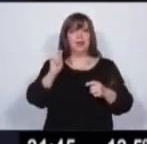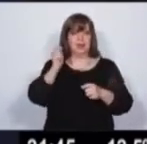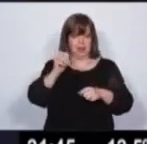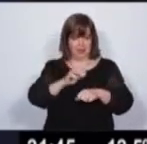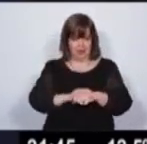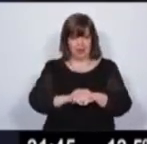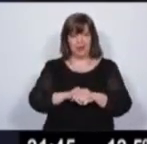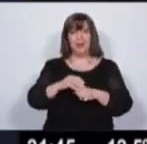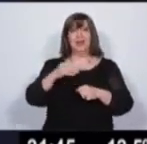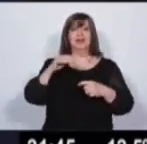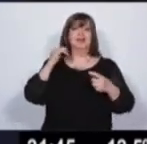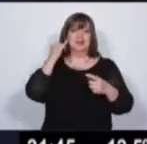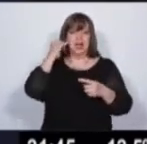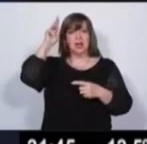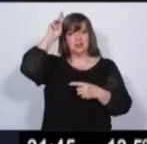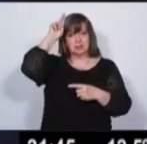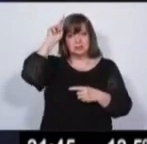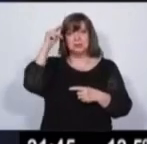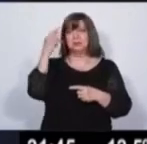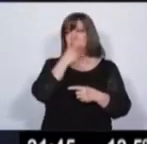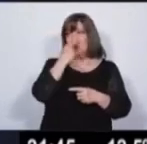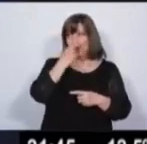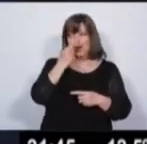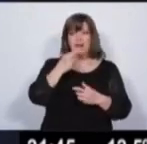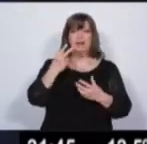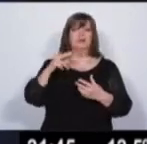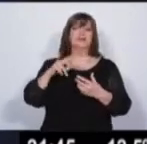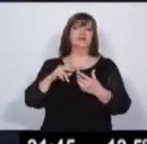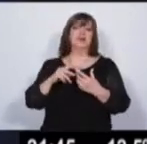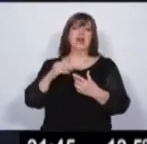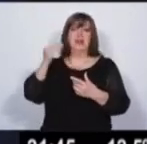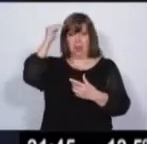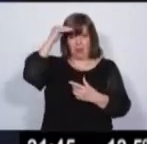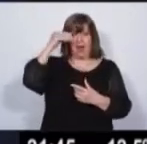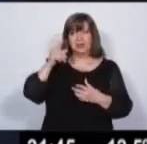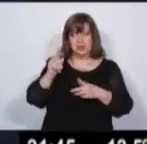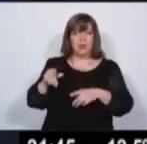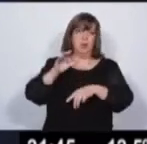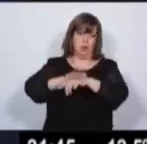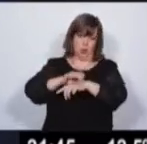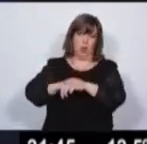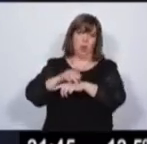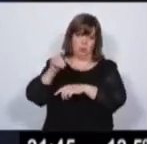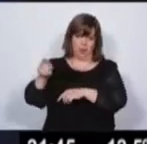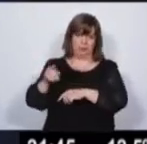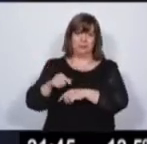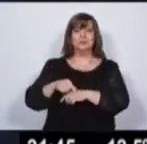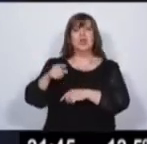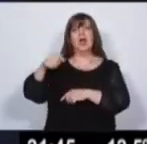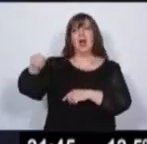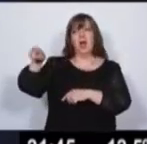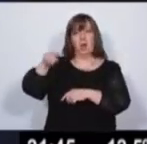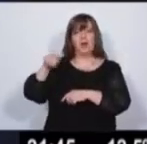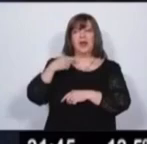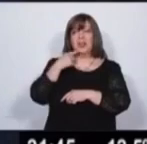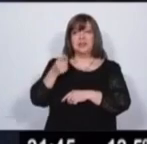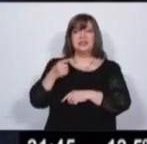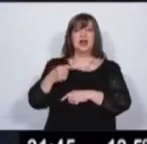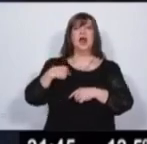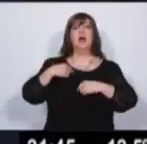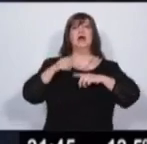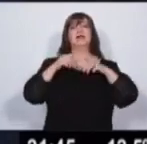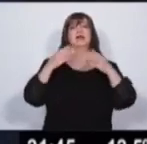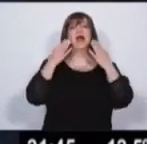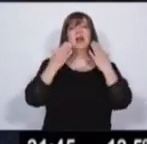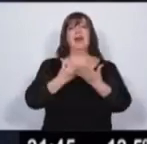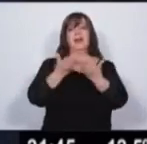de Suárez Cornejo y de marchi por ahora en las campañas te hablan a vos pero en la casa de gobierno o en la